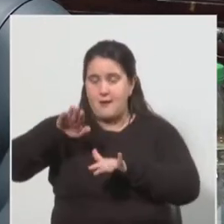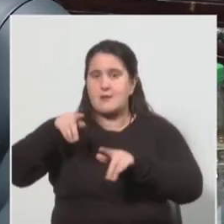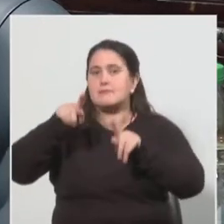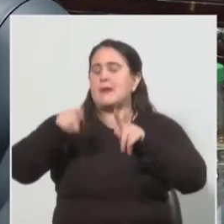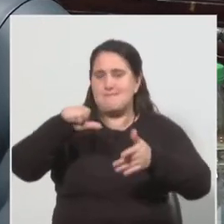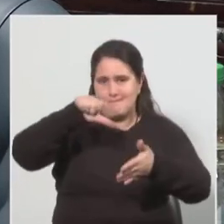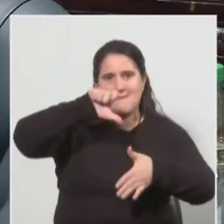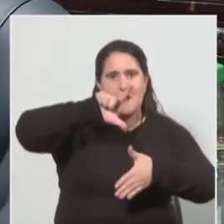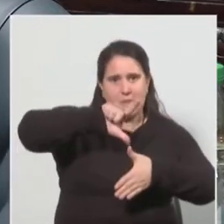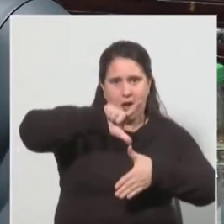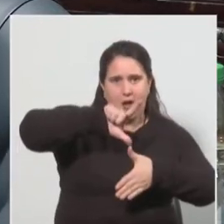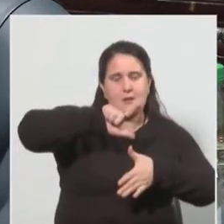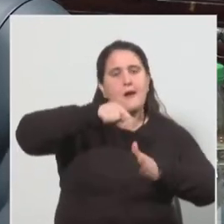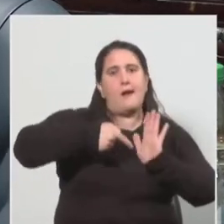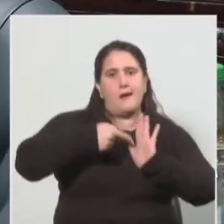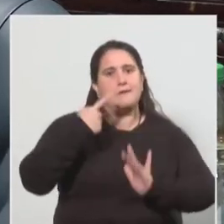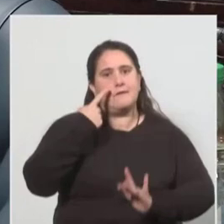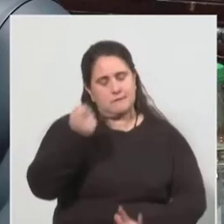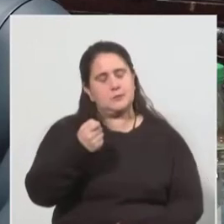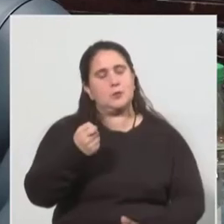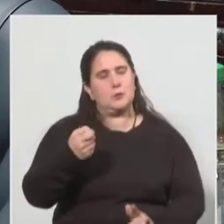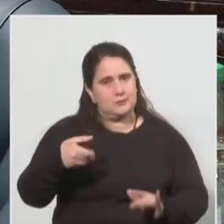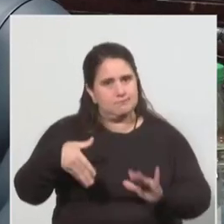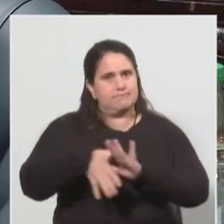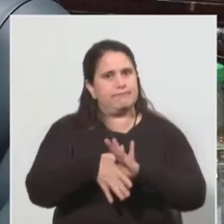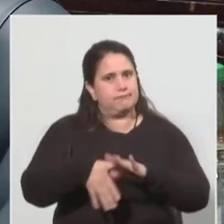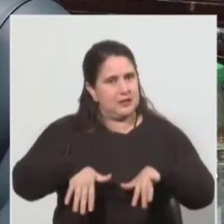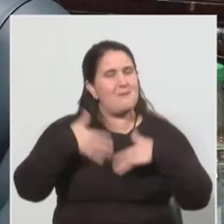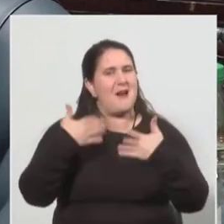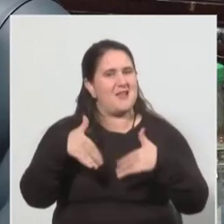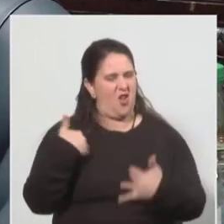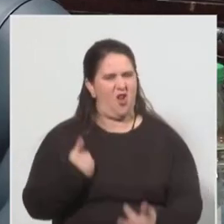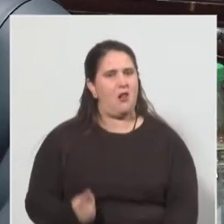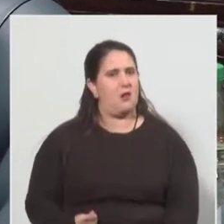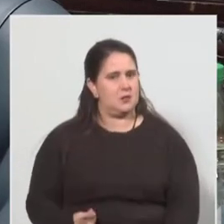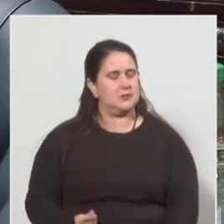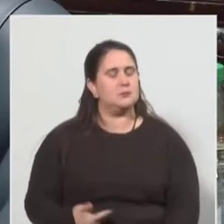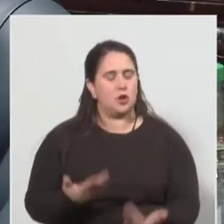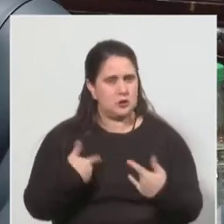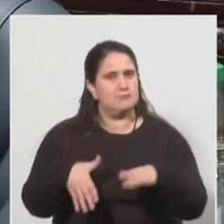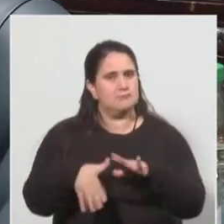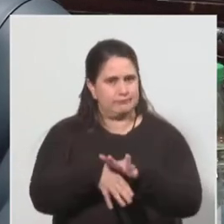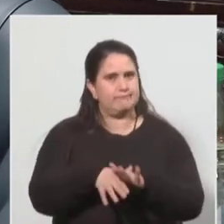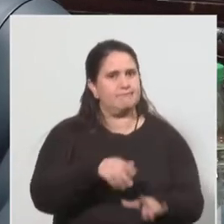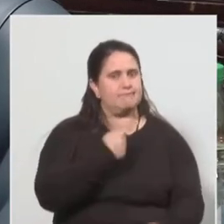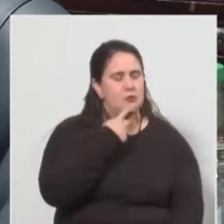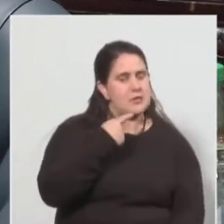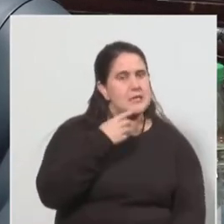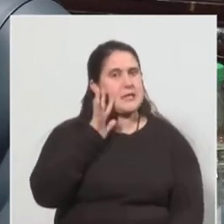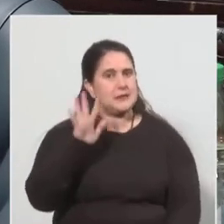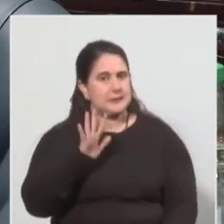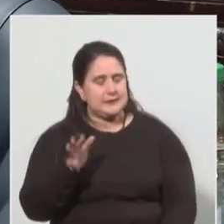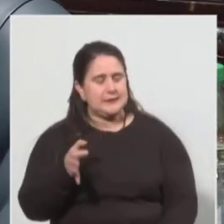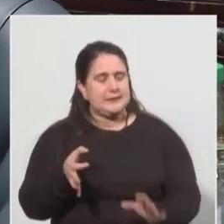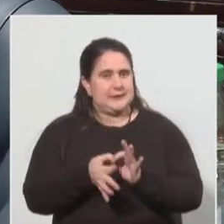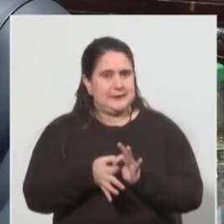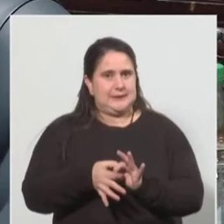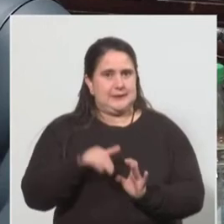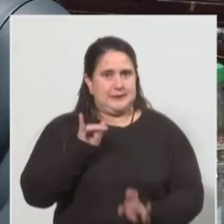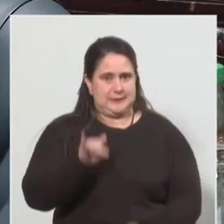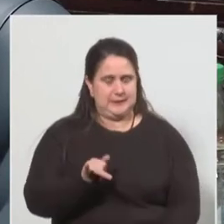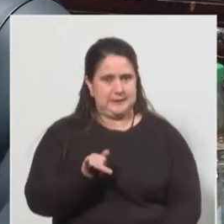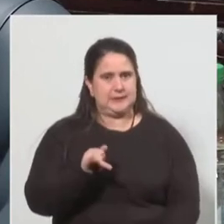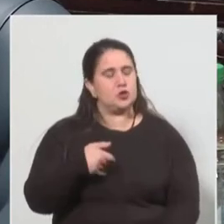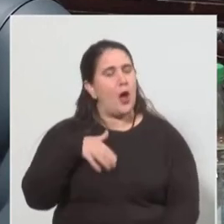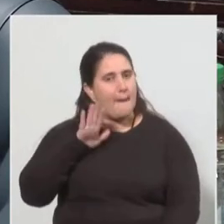Latina nos indica que es mucho lo que tienen que ver, lamentablemente. El narcotráfico y el lavado de activos plantean una